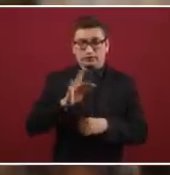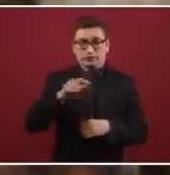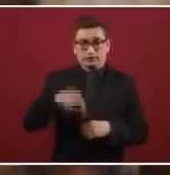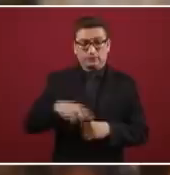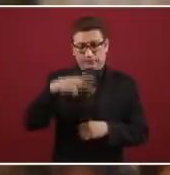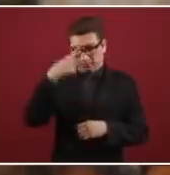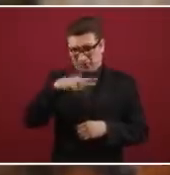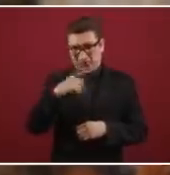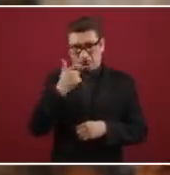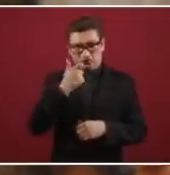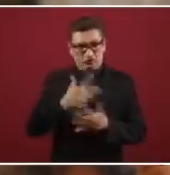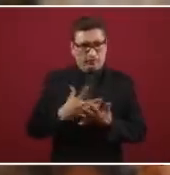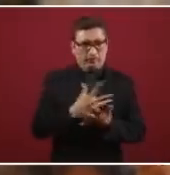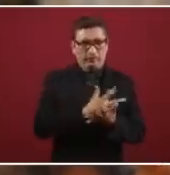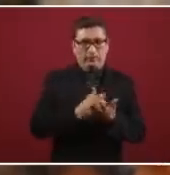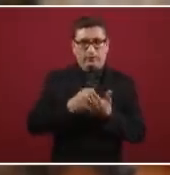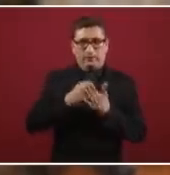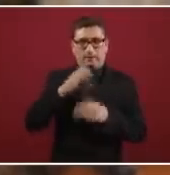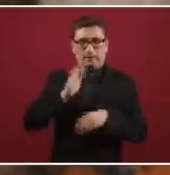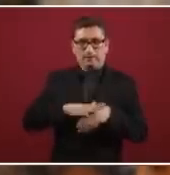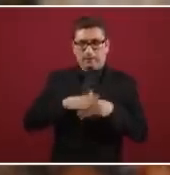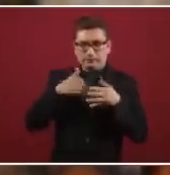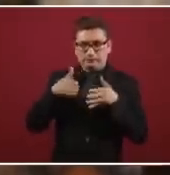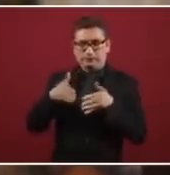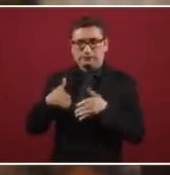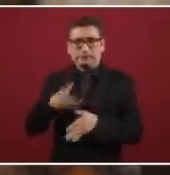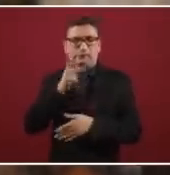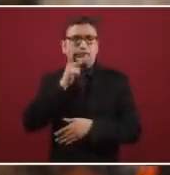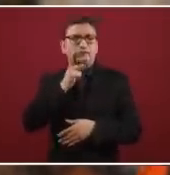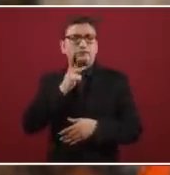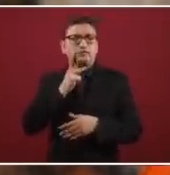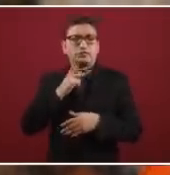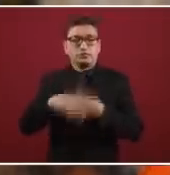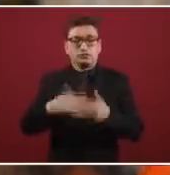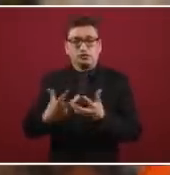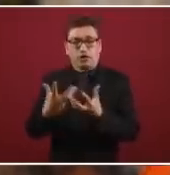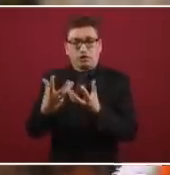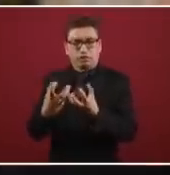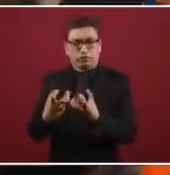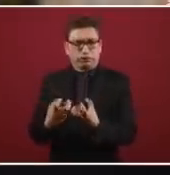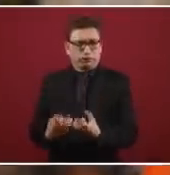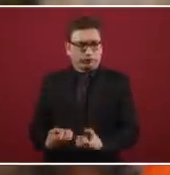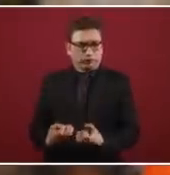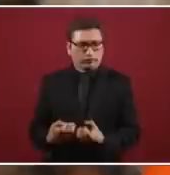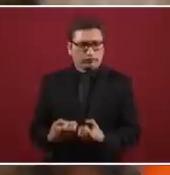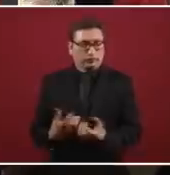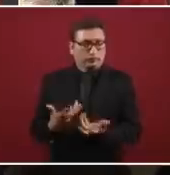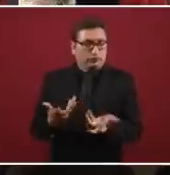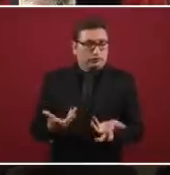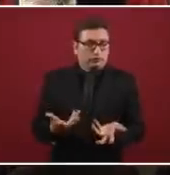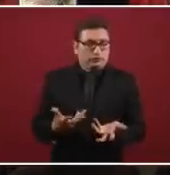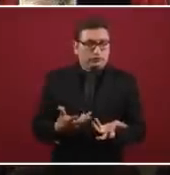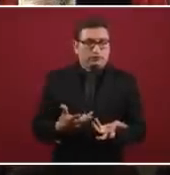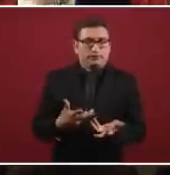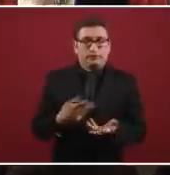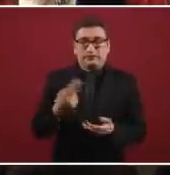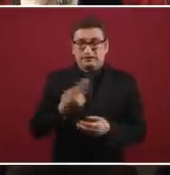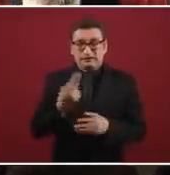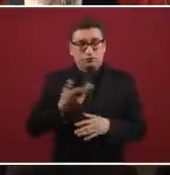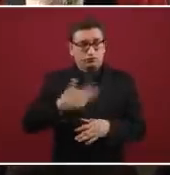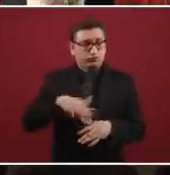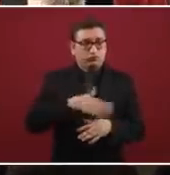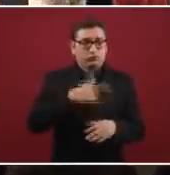antes? ¿Por qué? Pues porque los pozos se secan, se requiere descubrir más